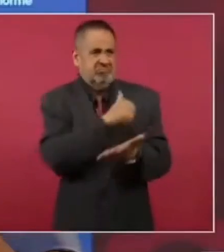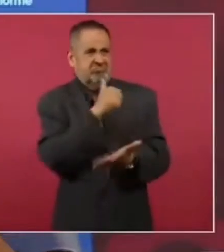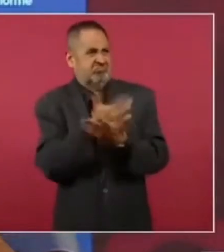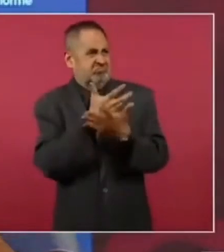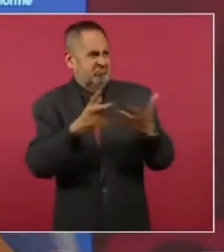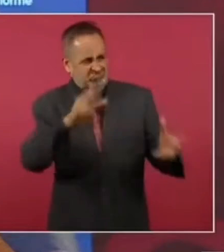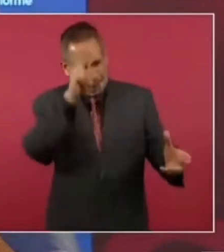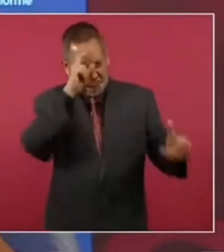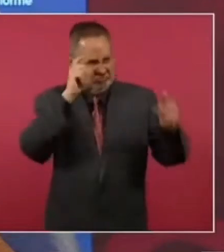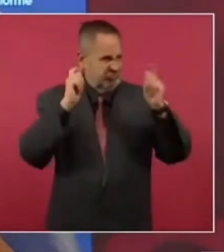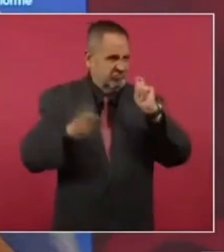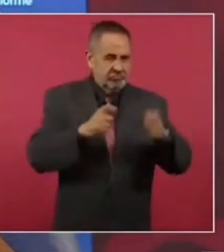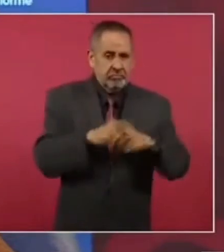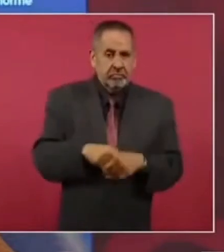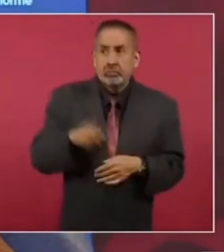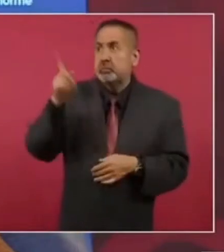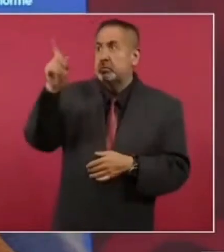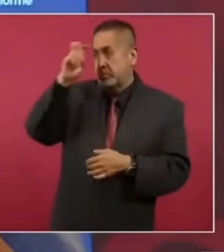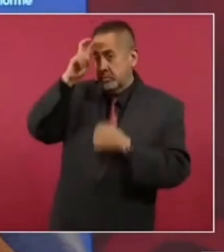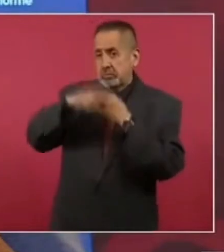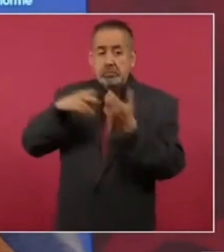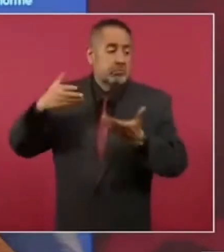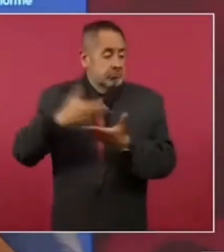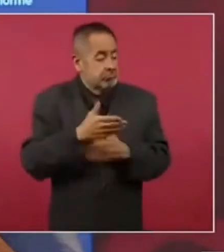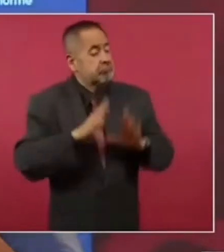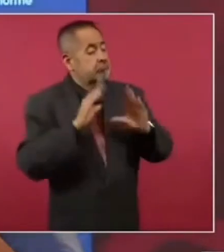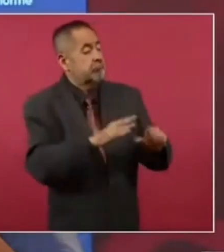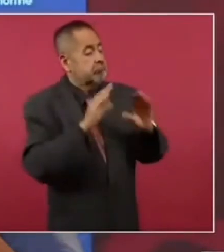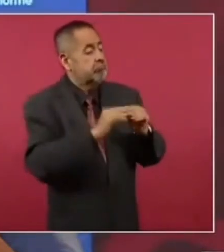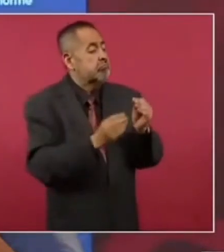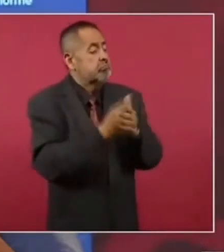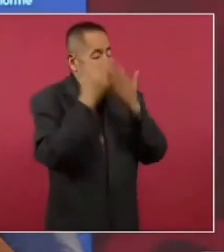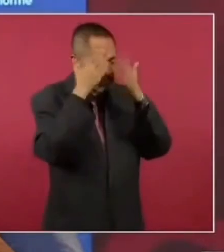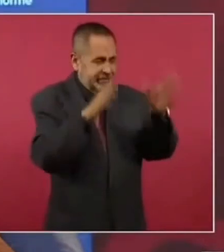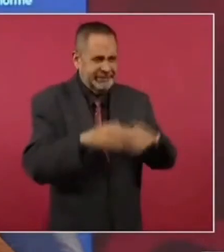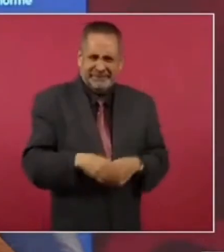¿Vinieron una civilización? Claro que no.